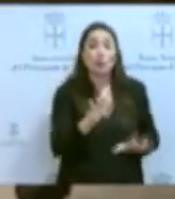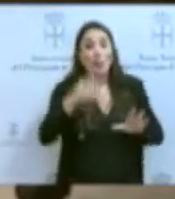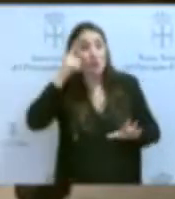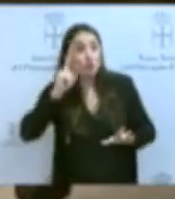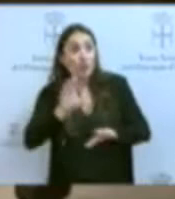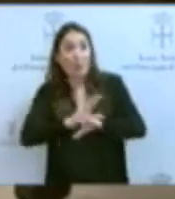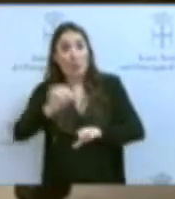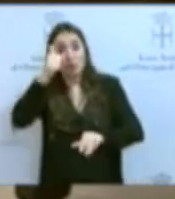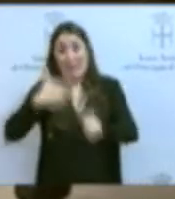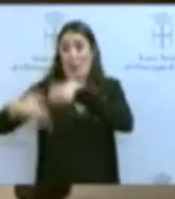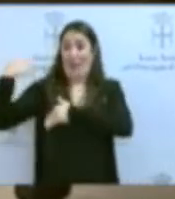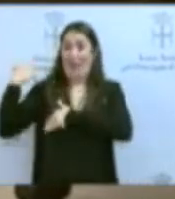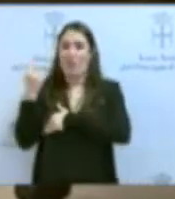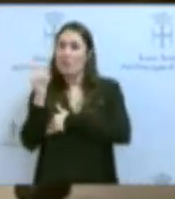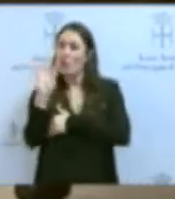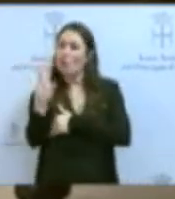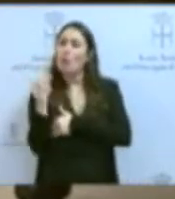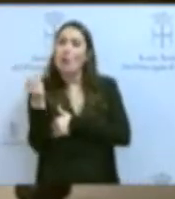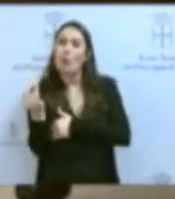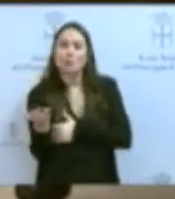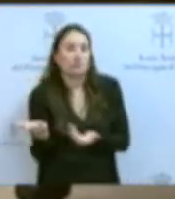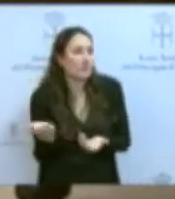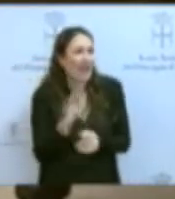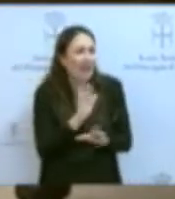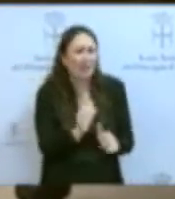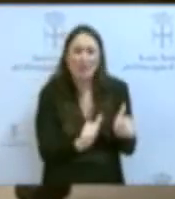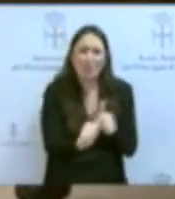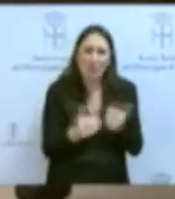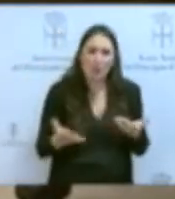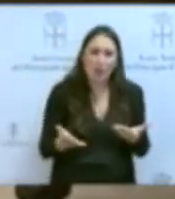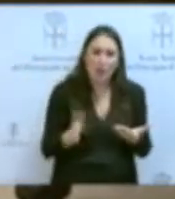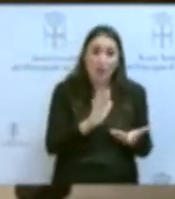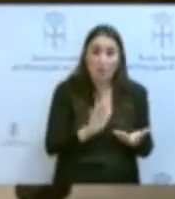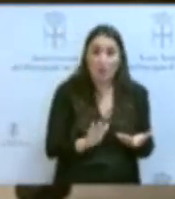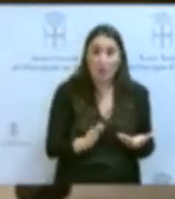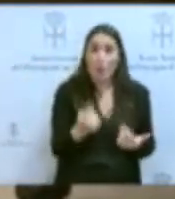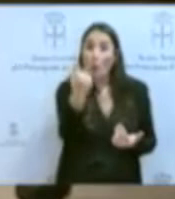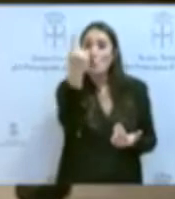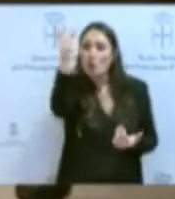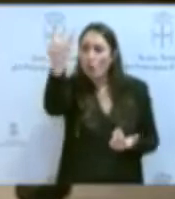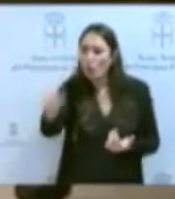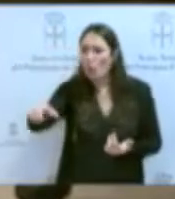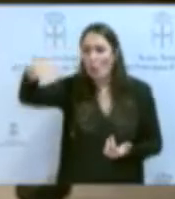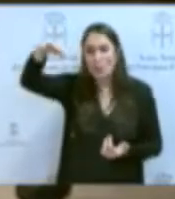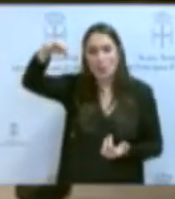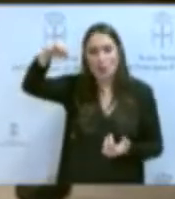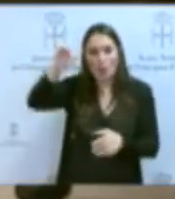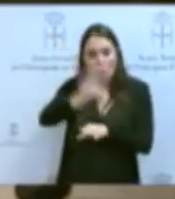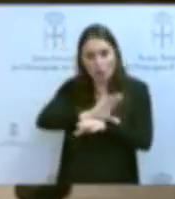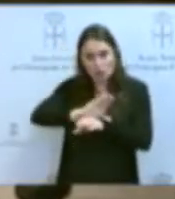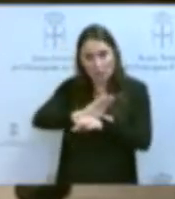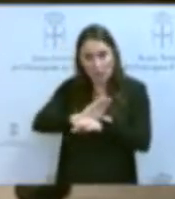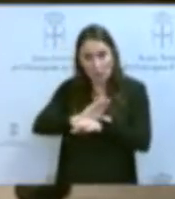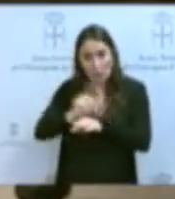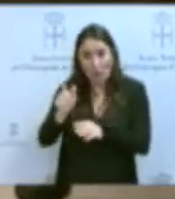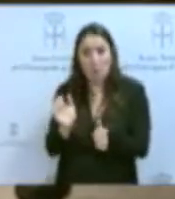preocupado de contarle el dinero a los niños y niñas de la escuela rural que de un único consejero condenado por